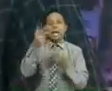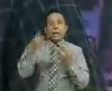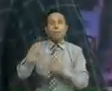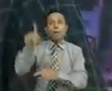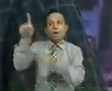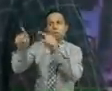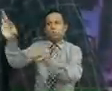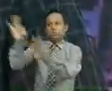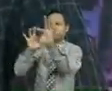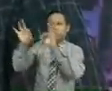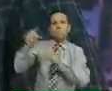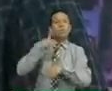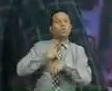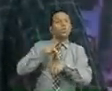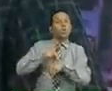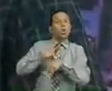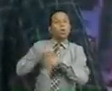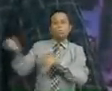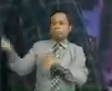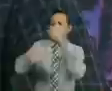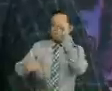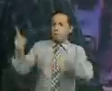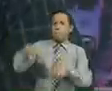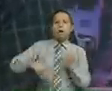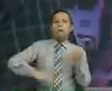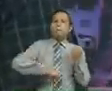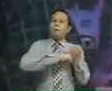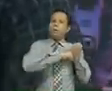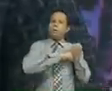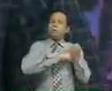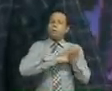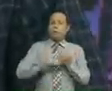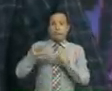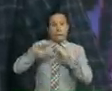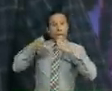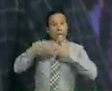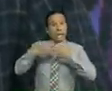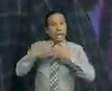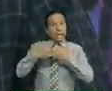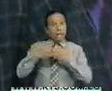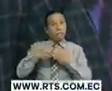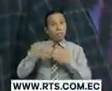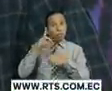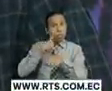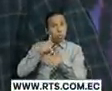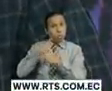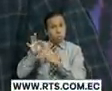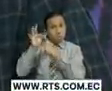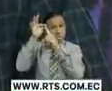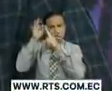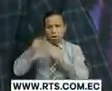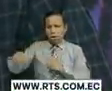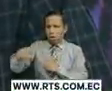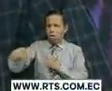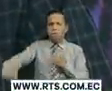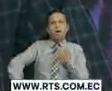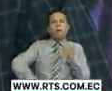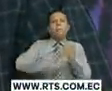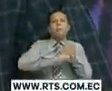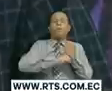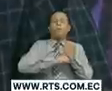Angela Merkel. Y que además este equipo de epidemiólogos iba a prestar la colaboración